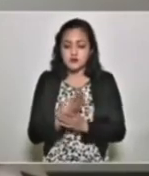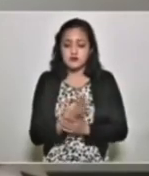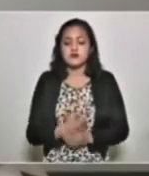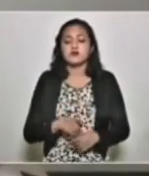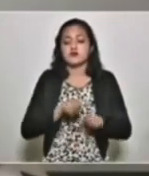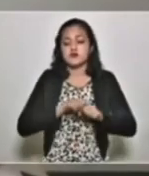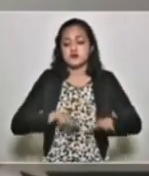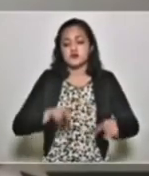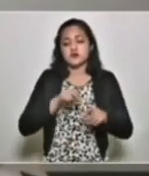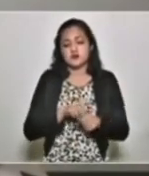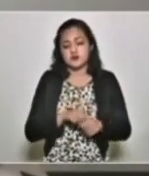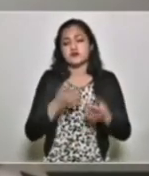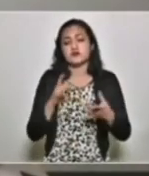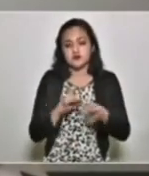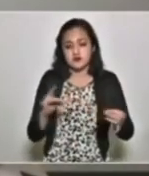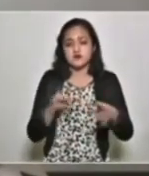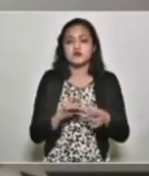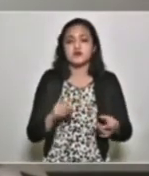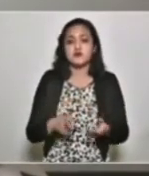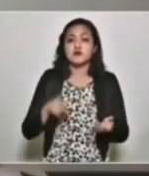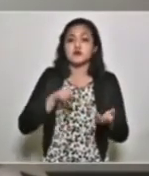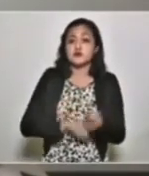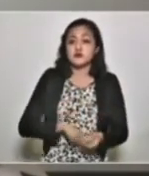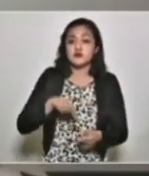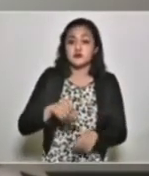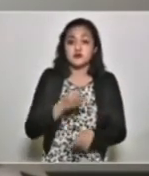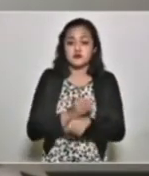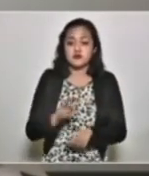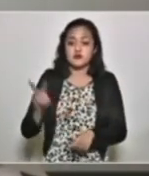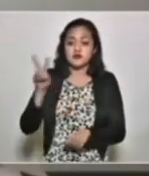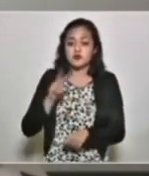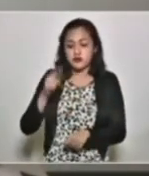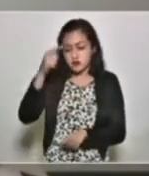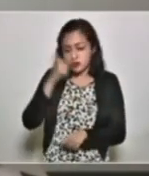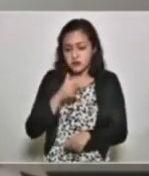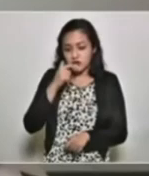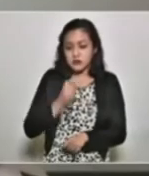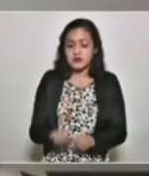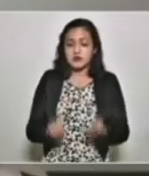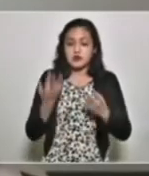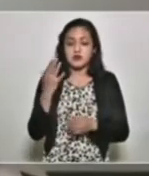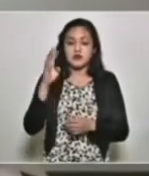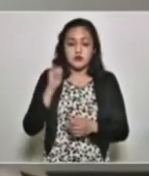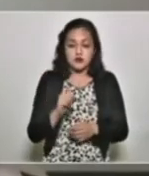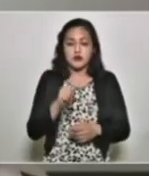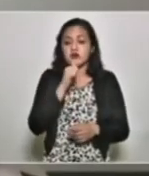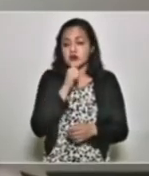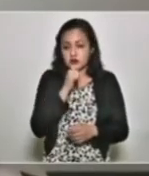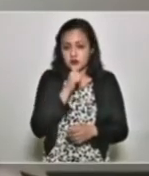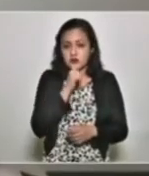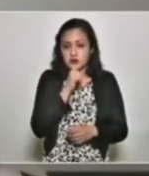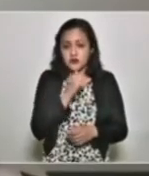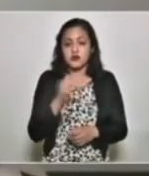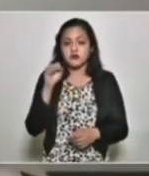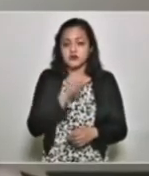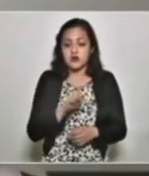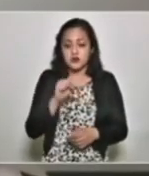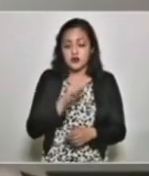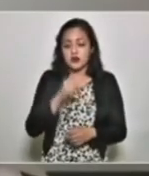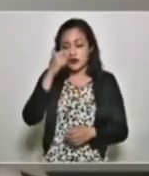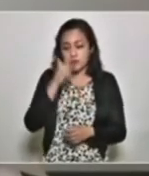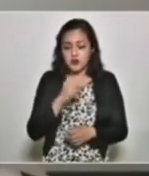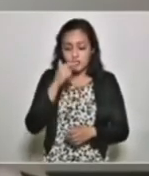Están distribuidos de la siguiente manera: en el corte del viernes por la noche, 59 activos nuevos, del sábado